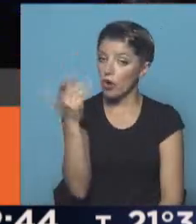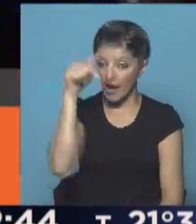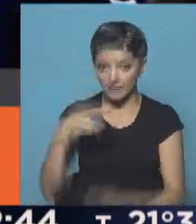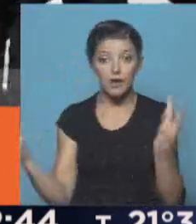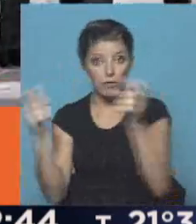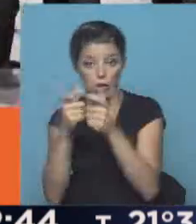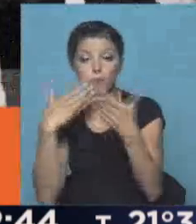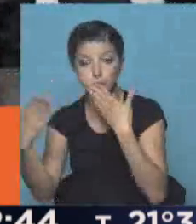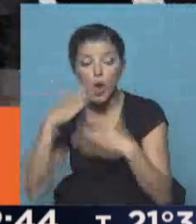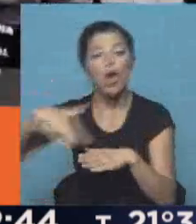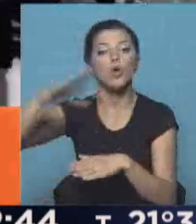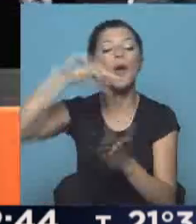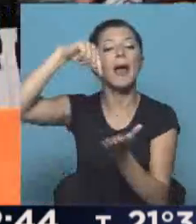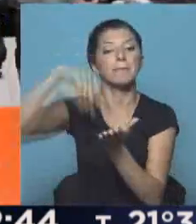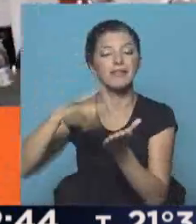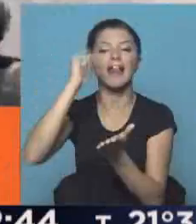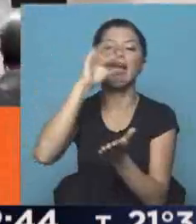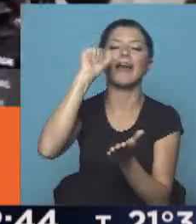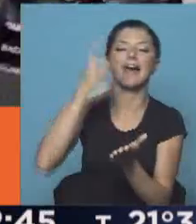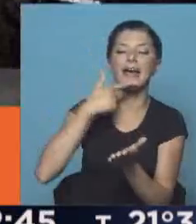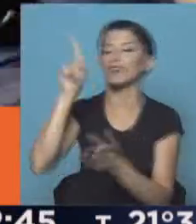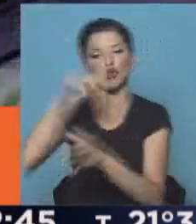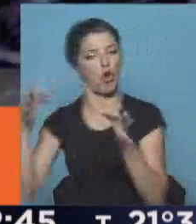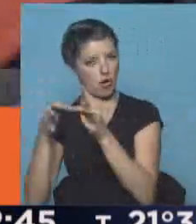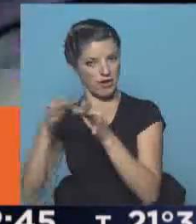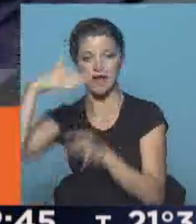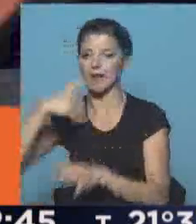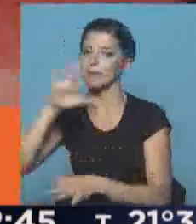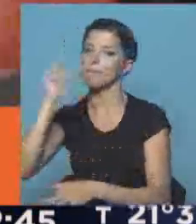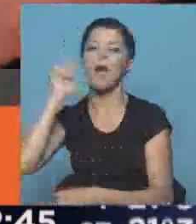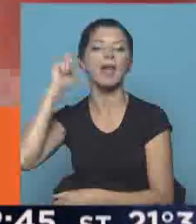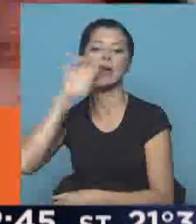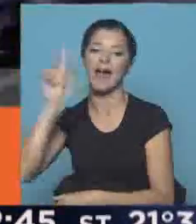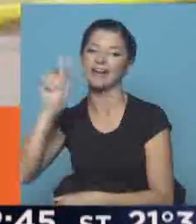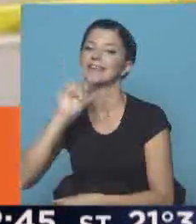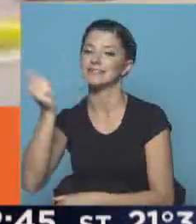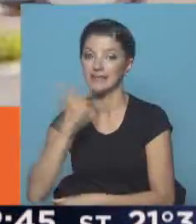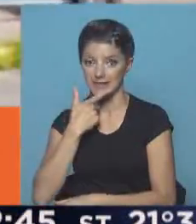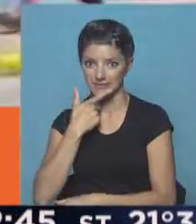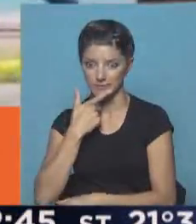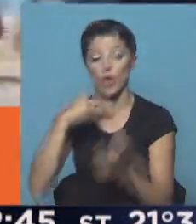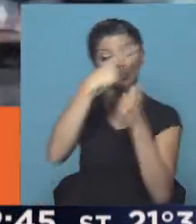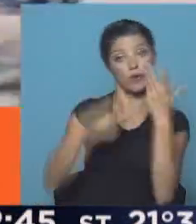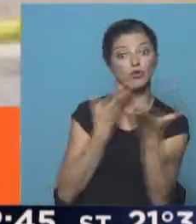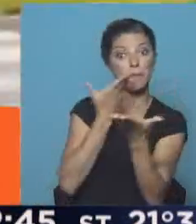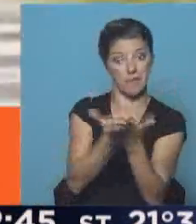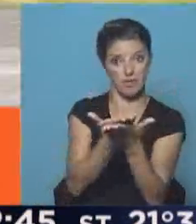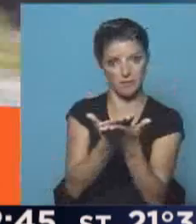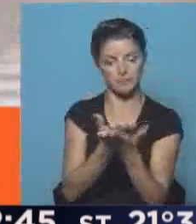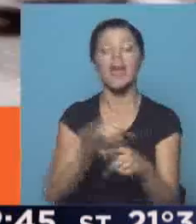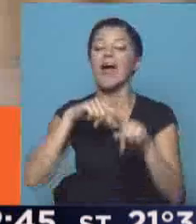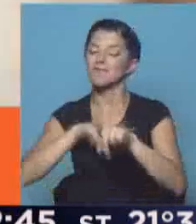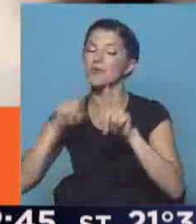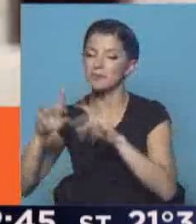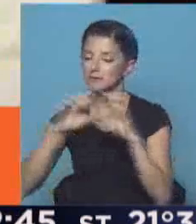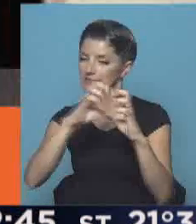en Caracas y no en Isla Margarita, tal como fueron convocados por el gobierno. En síntesis, un escenario de alta